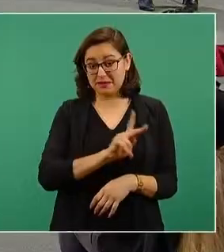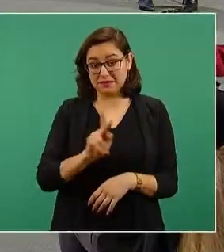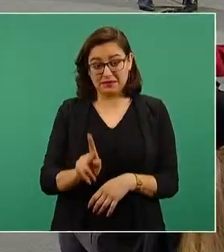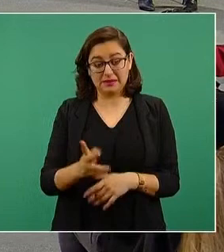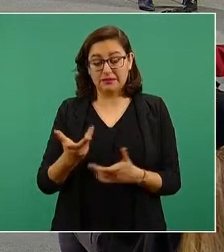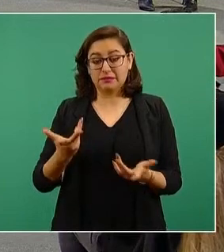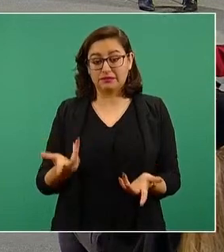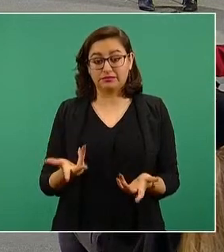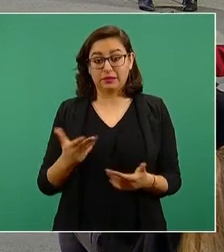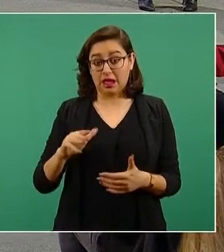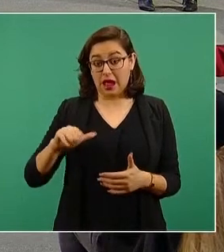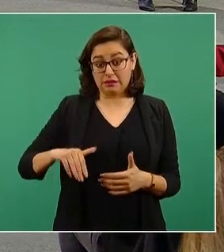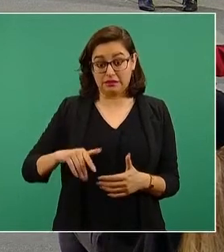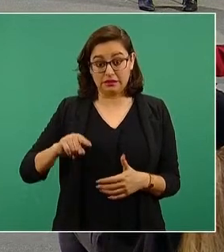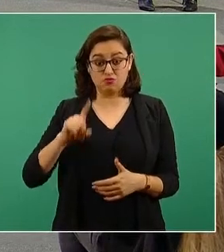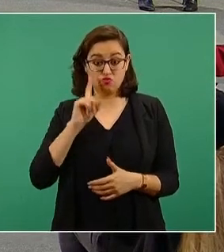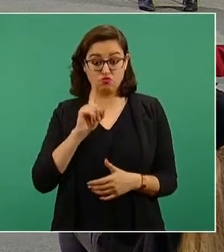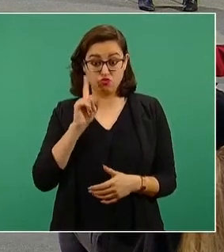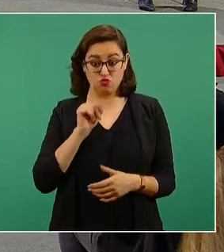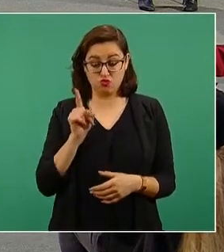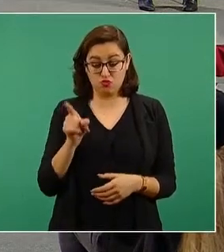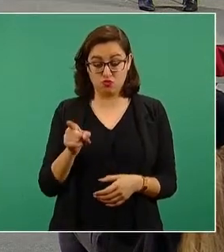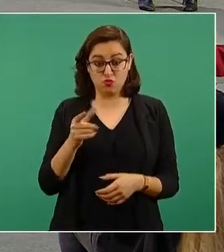de Sudáfrica,